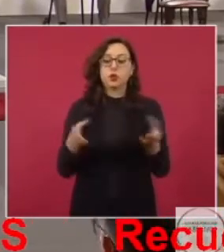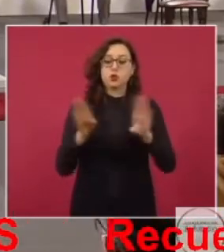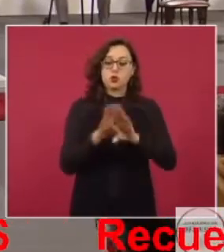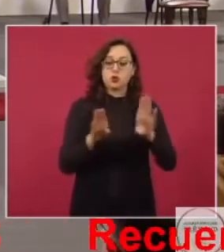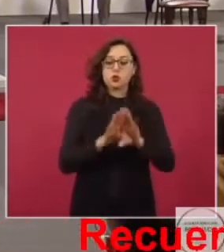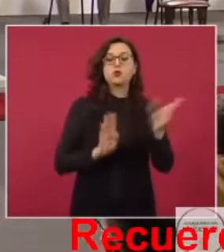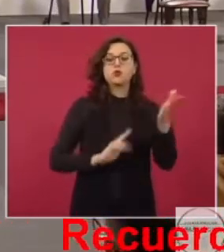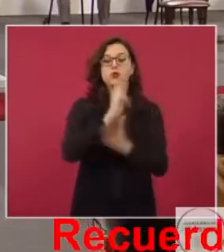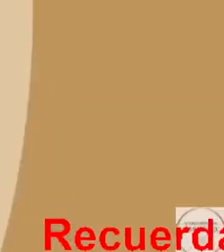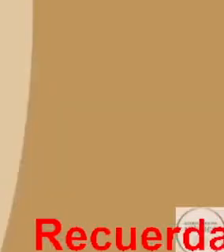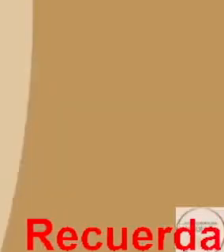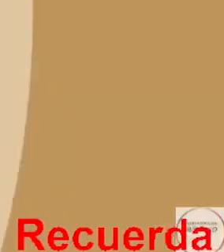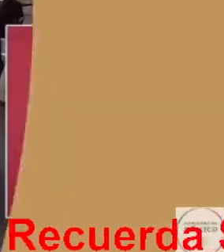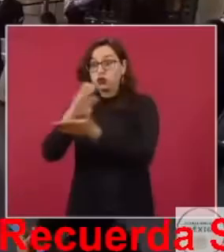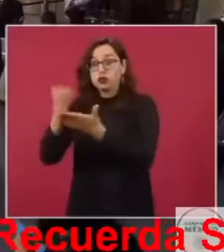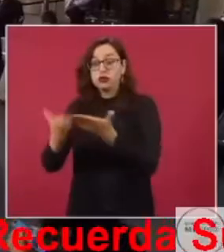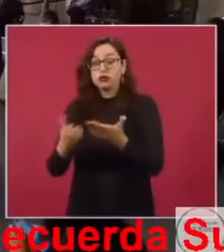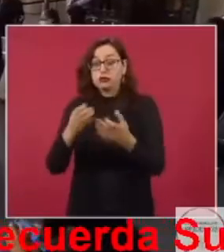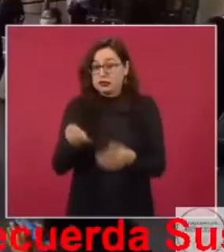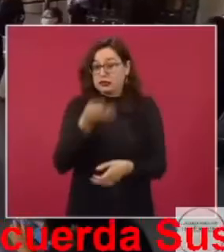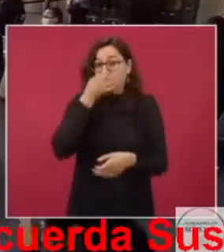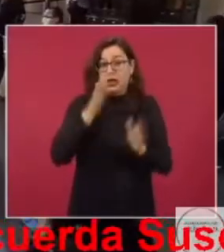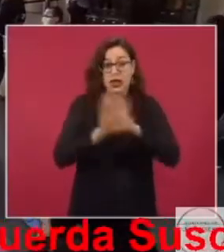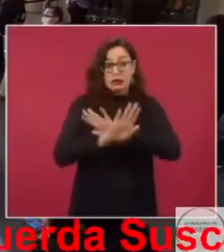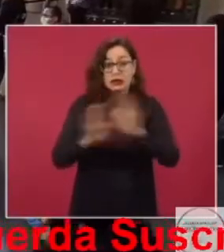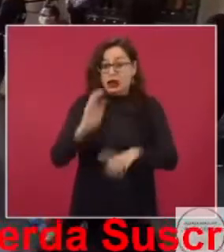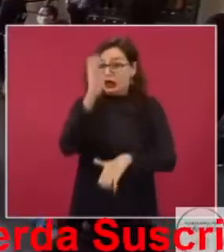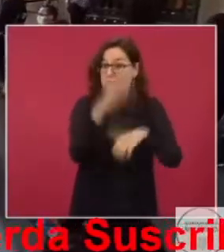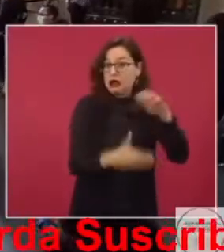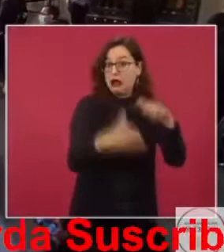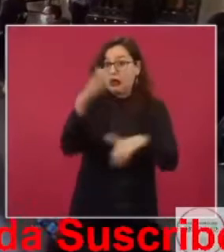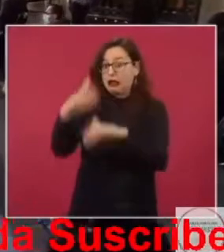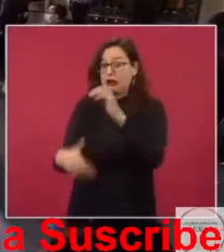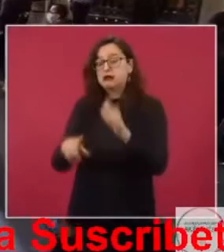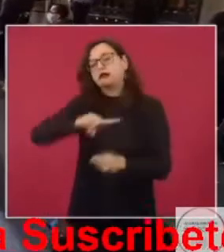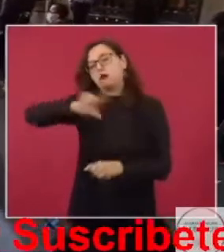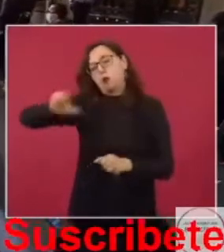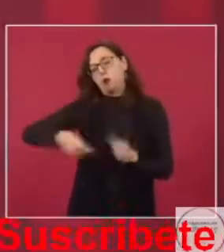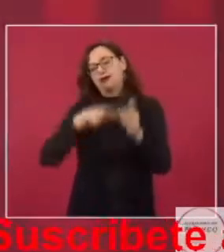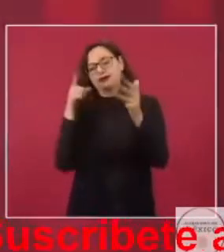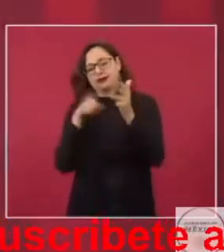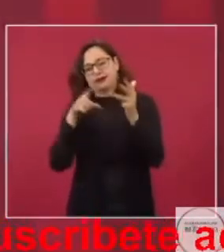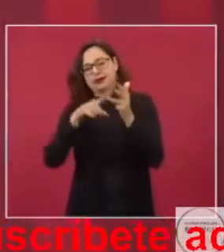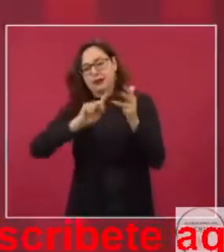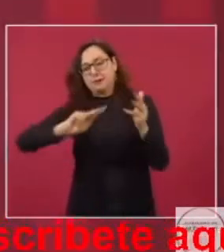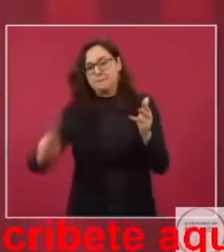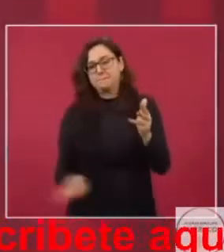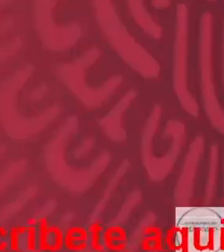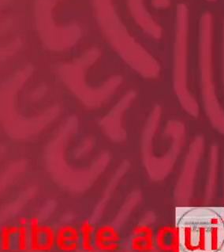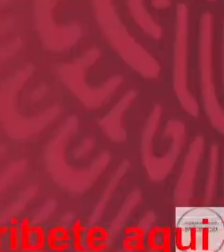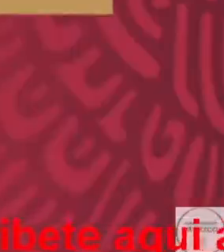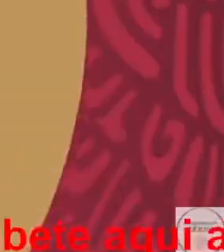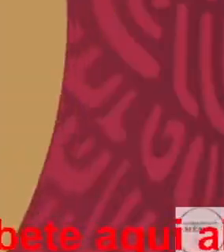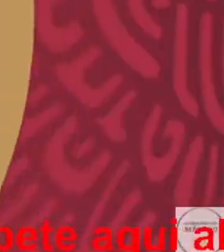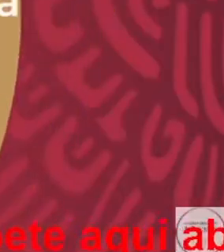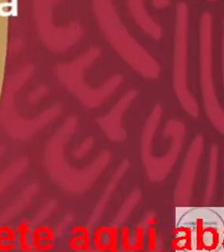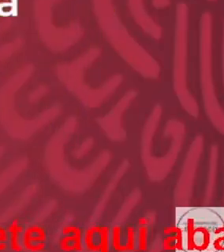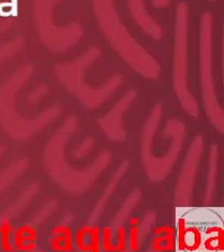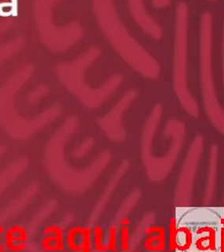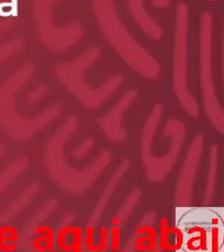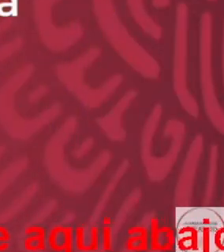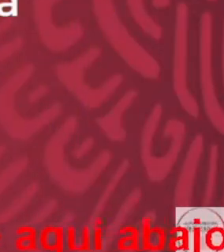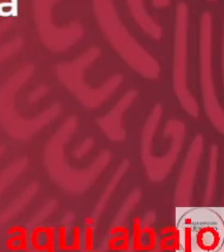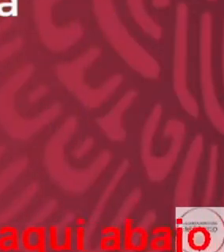programas de la secretaría de bienestar el presidente de lópez obrador recalcó la importancia y beneficios que conlleva la nueva iniciativa